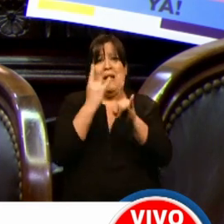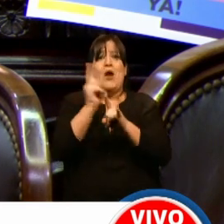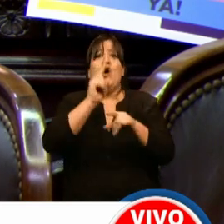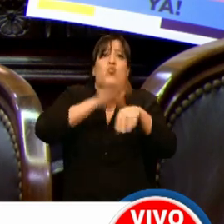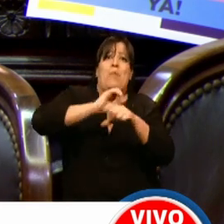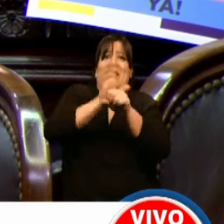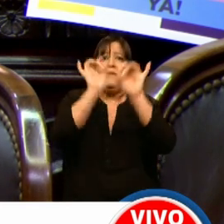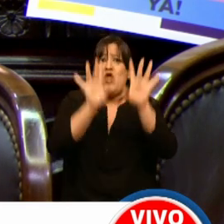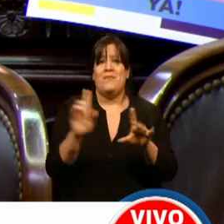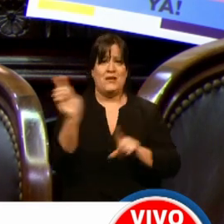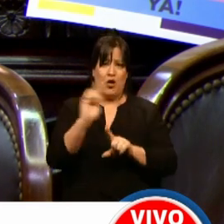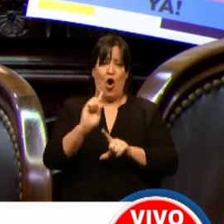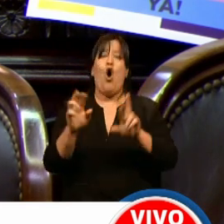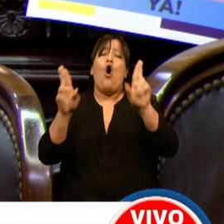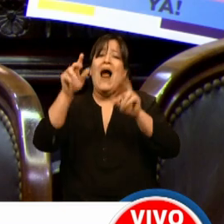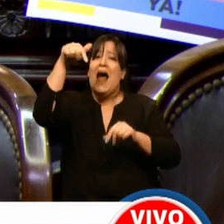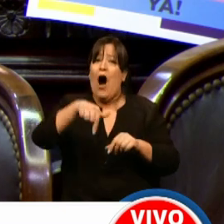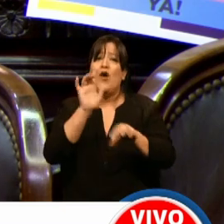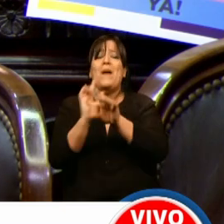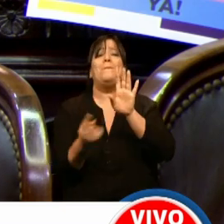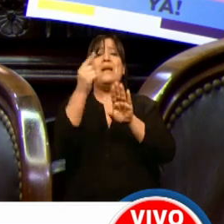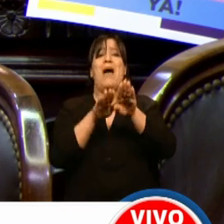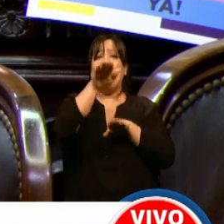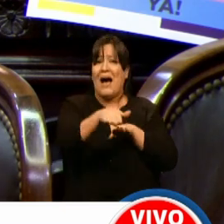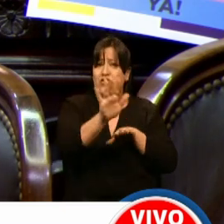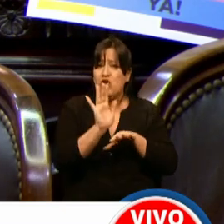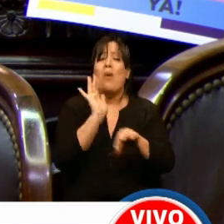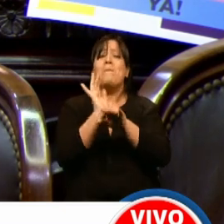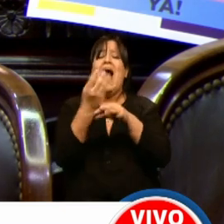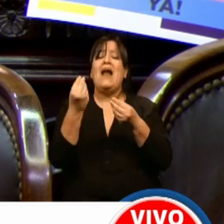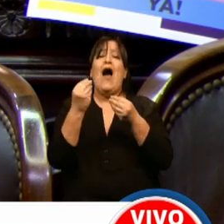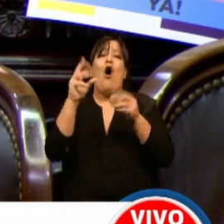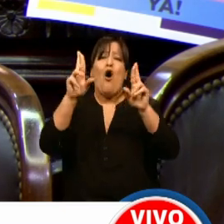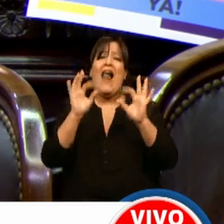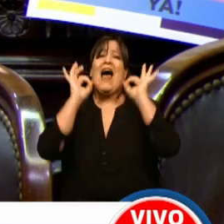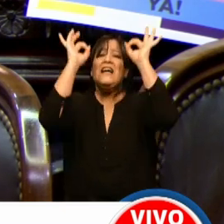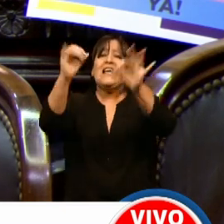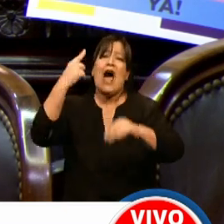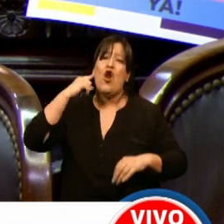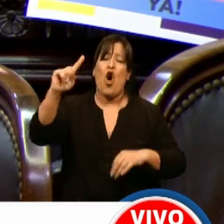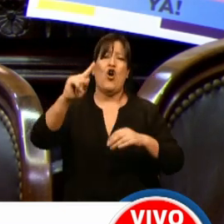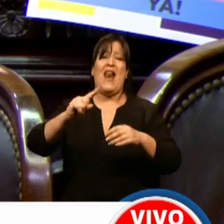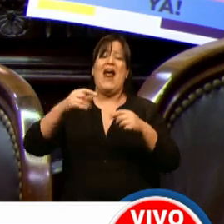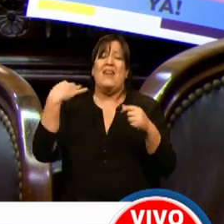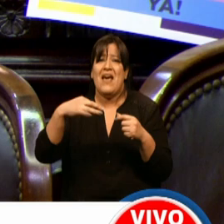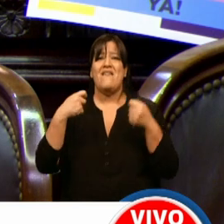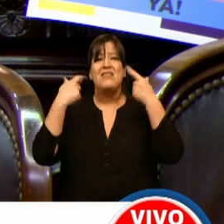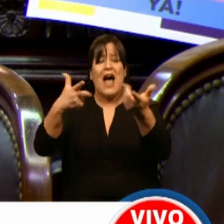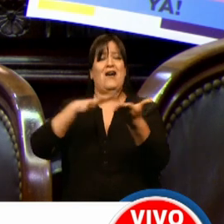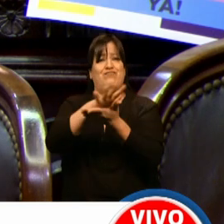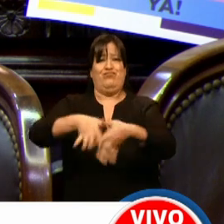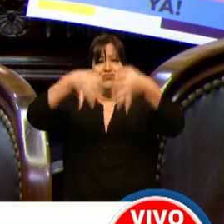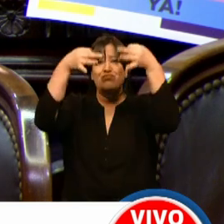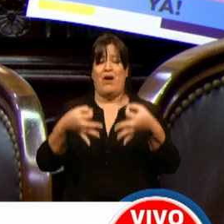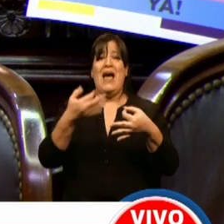ojalá hoy sea el primer paso para llegar a esa reparación tan esperada que el estado argentino